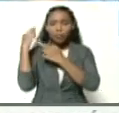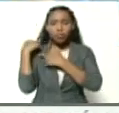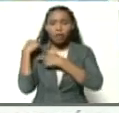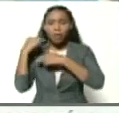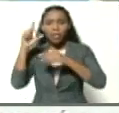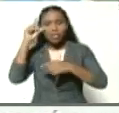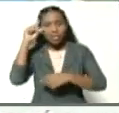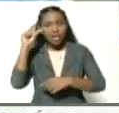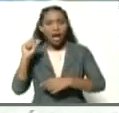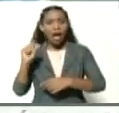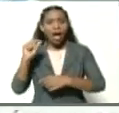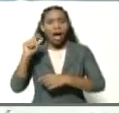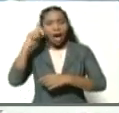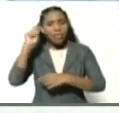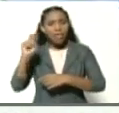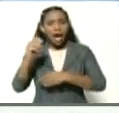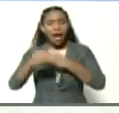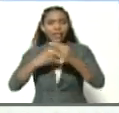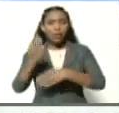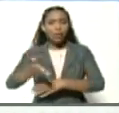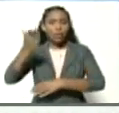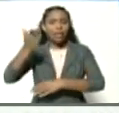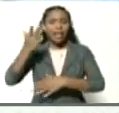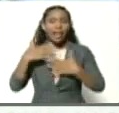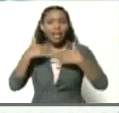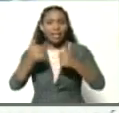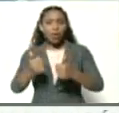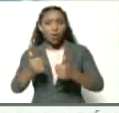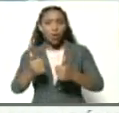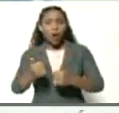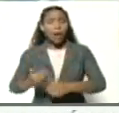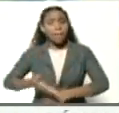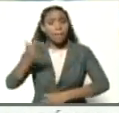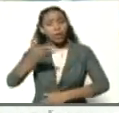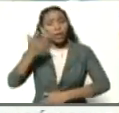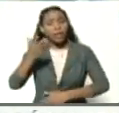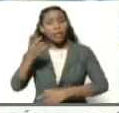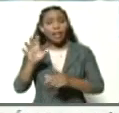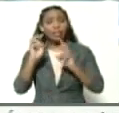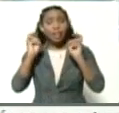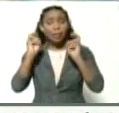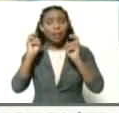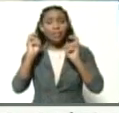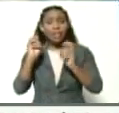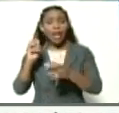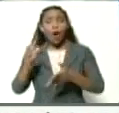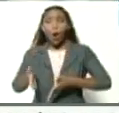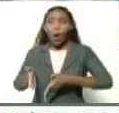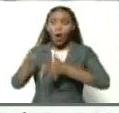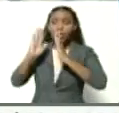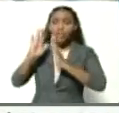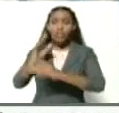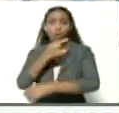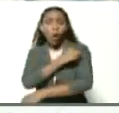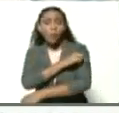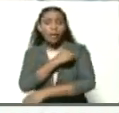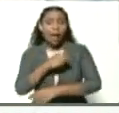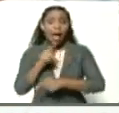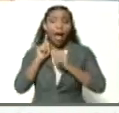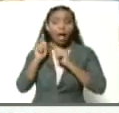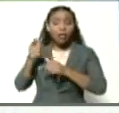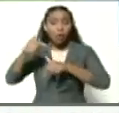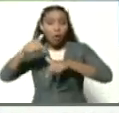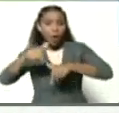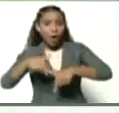día a día priorizando la salud, priorizando las áreas de infraestructuras hospitalarias. Y es por eso que